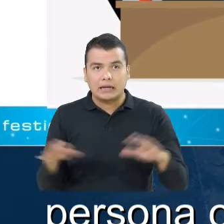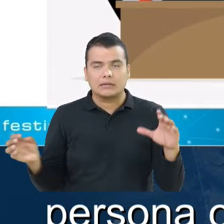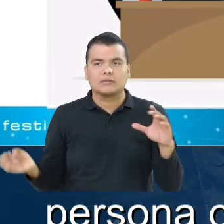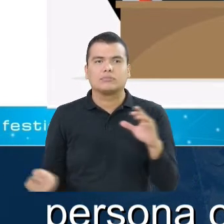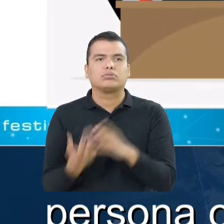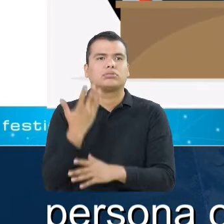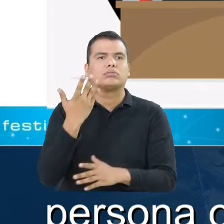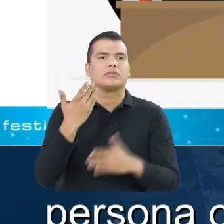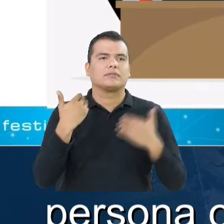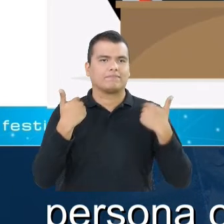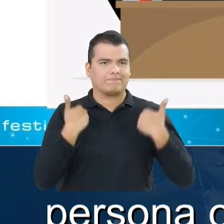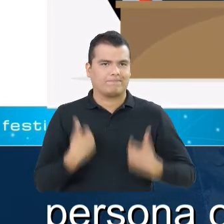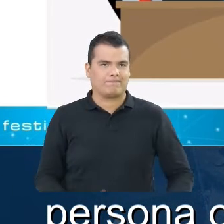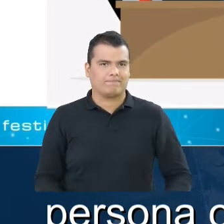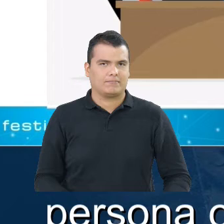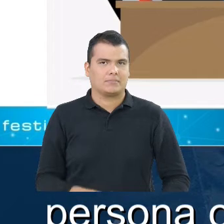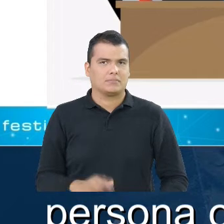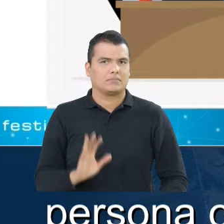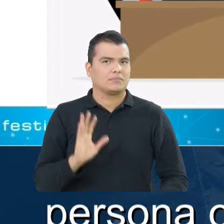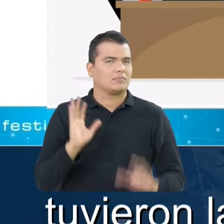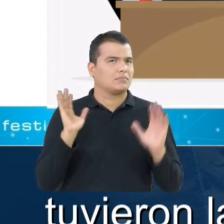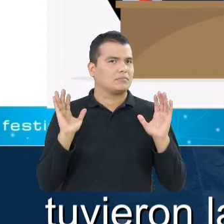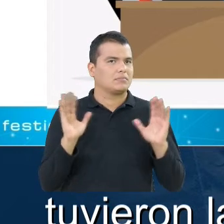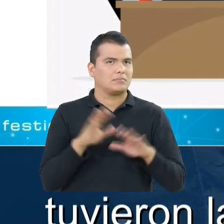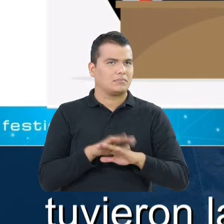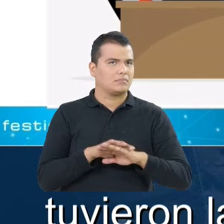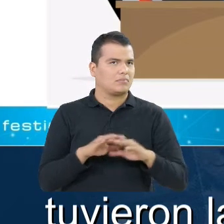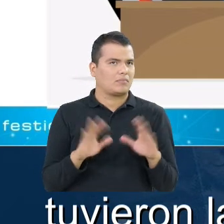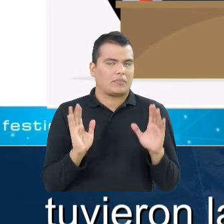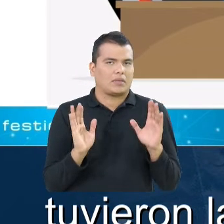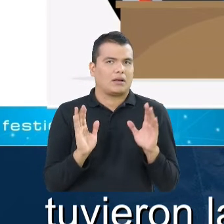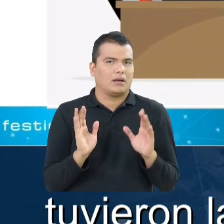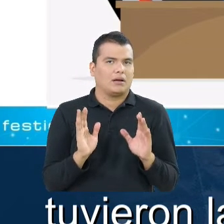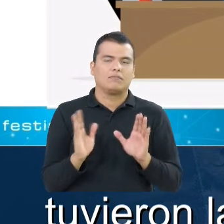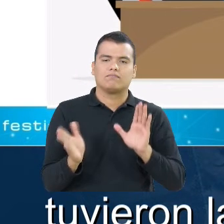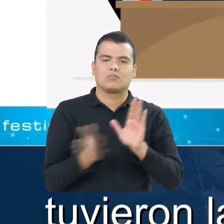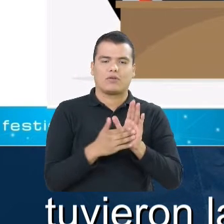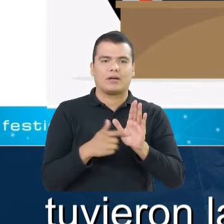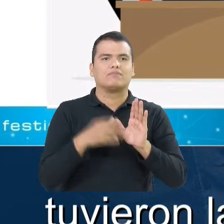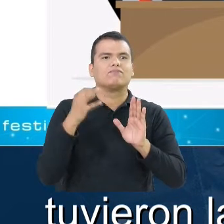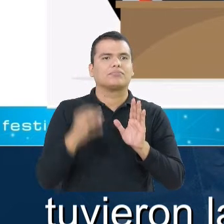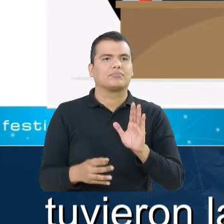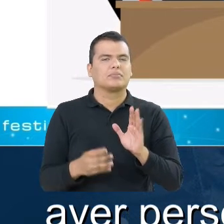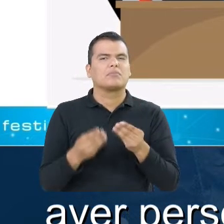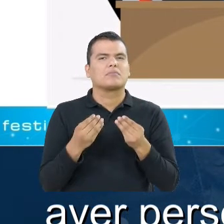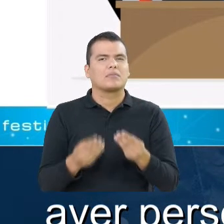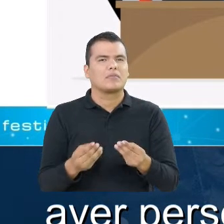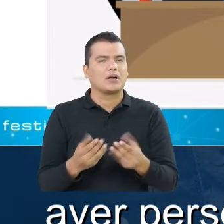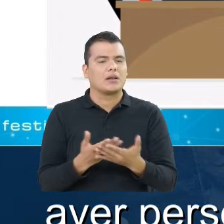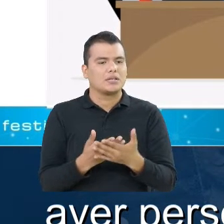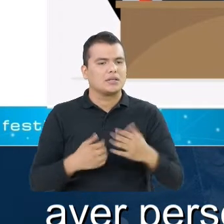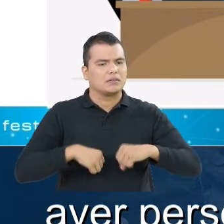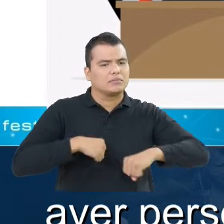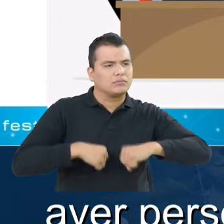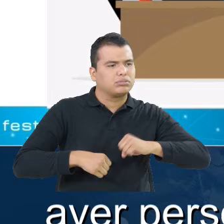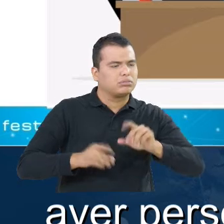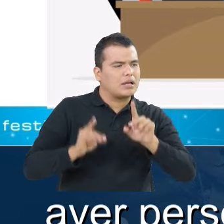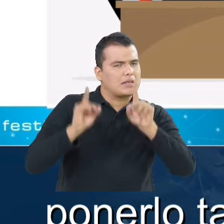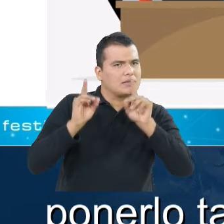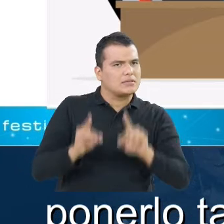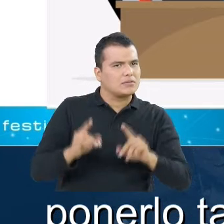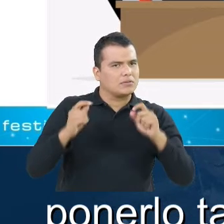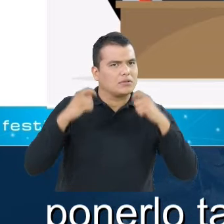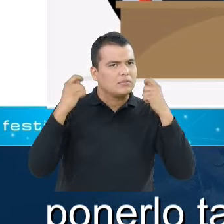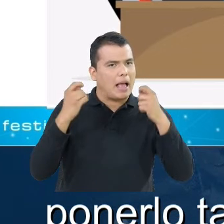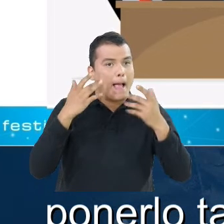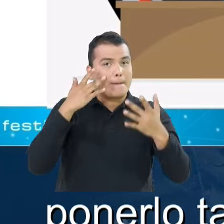buyer persona y ponerlo casi que físico, ponerlo tangible para que ahora todas las decisiones de negocio las tomen de acuerdo a su